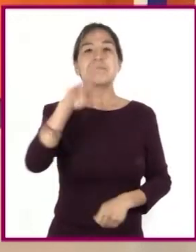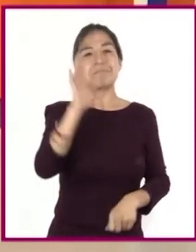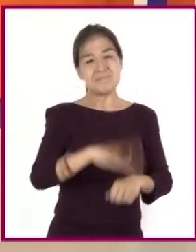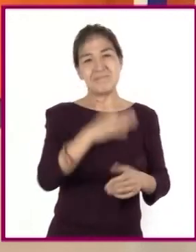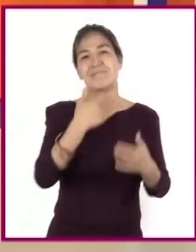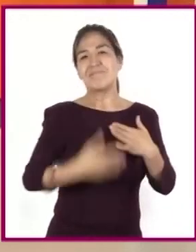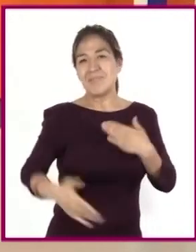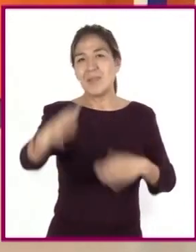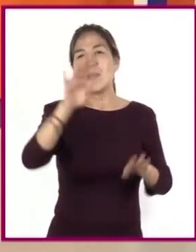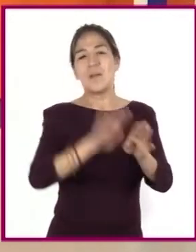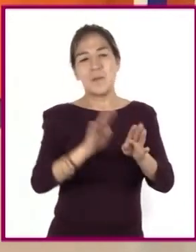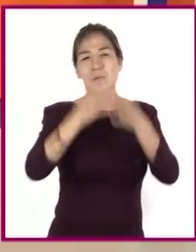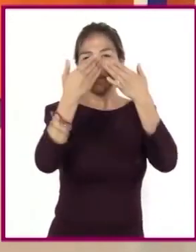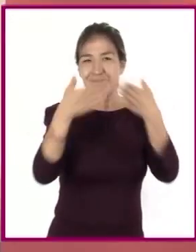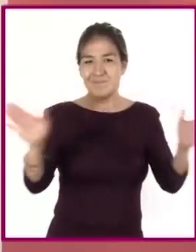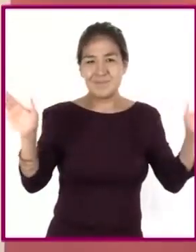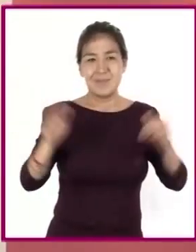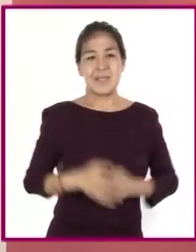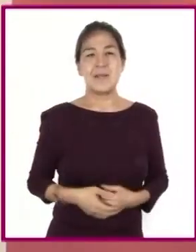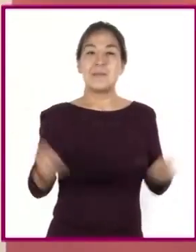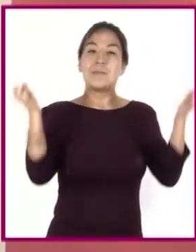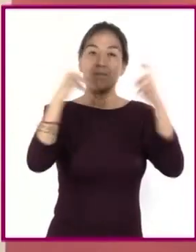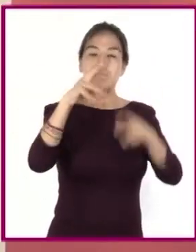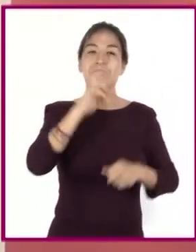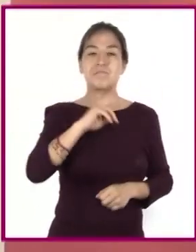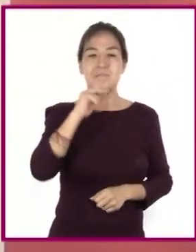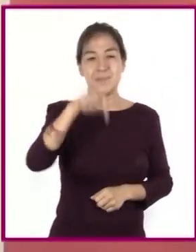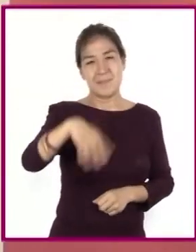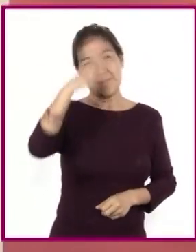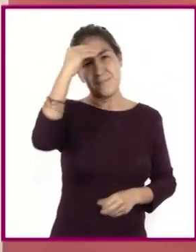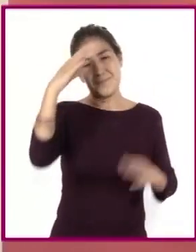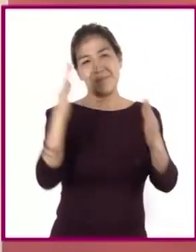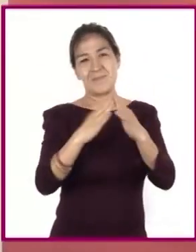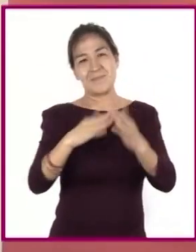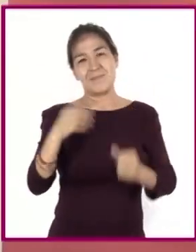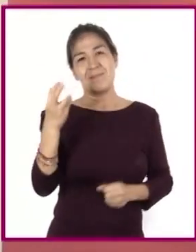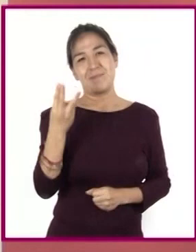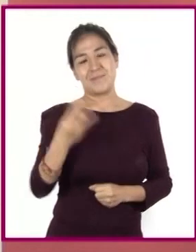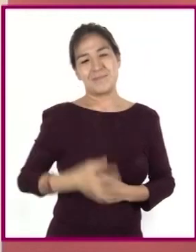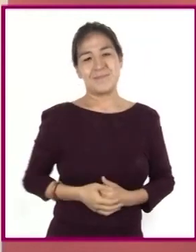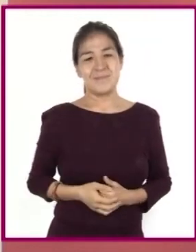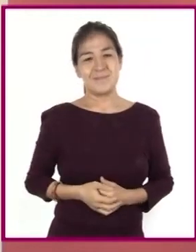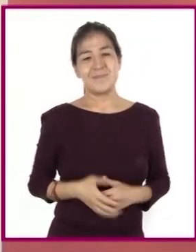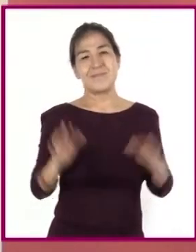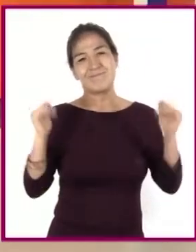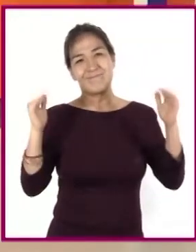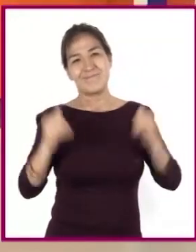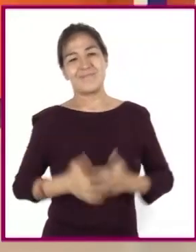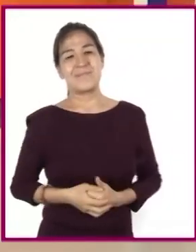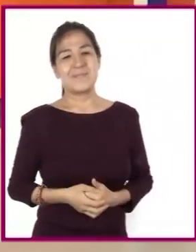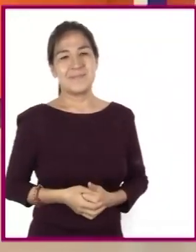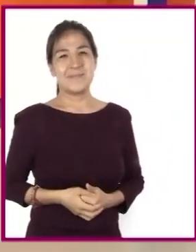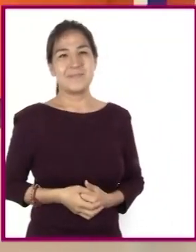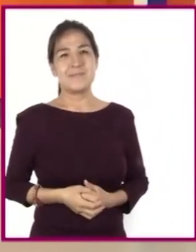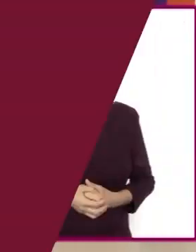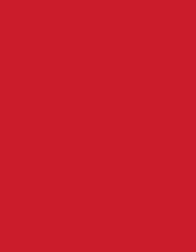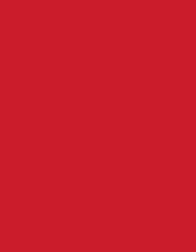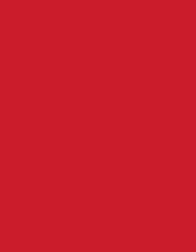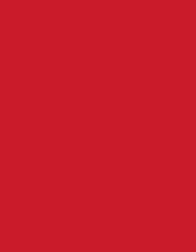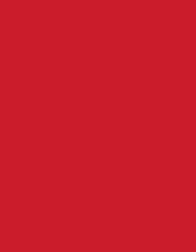queda mucho por explorar y descubrir. Así que nos vemos pronto aquí en Aprende en Casa 3. Hasta la próxima.